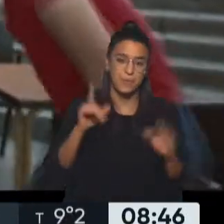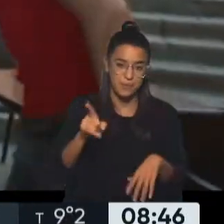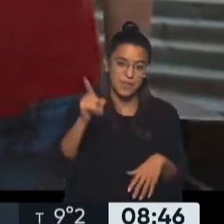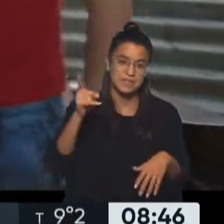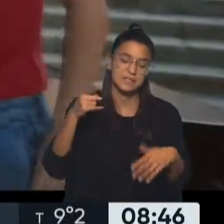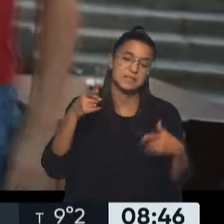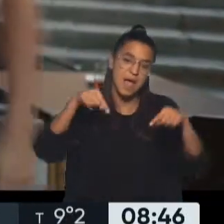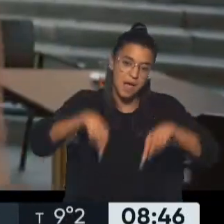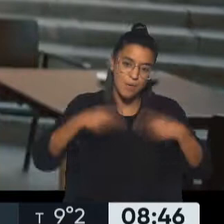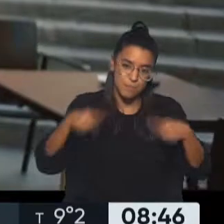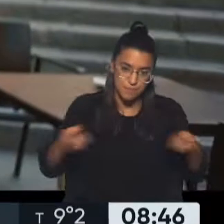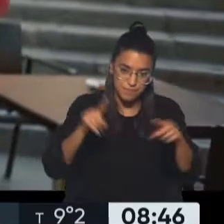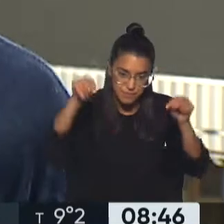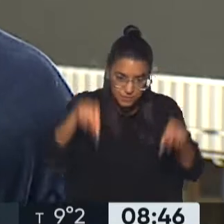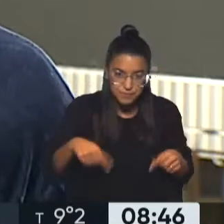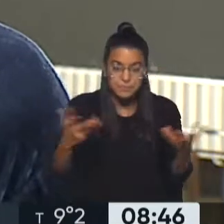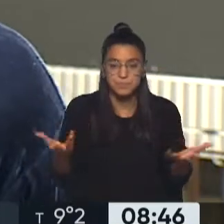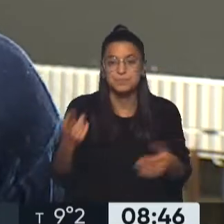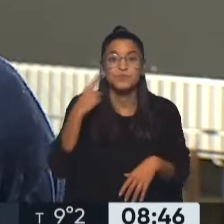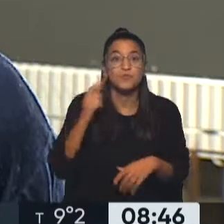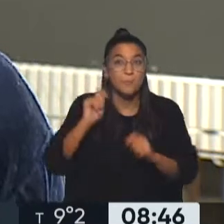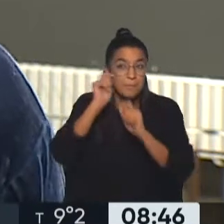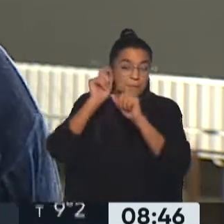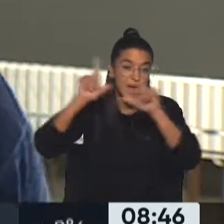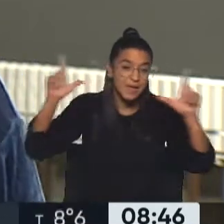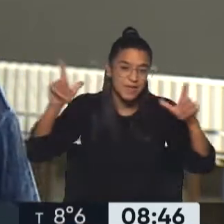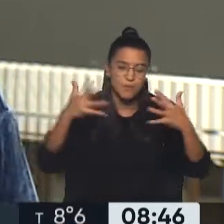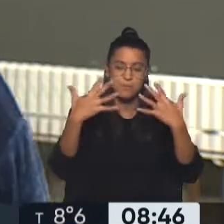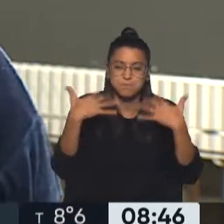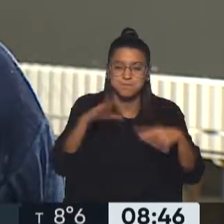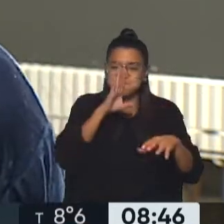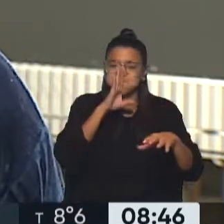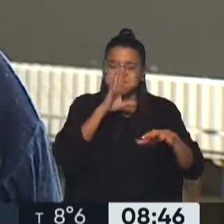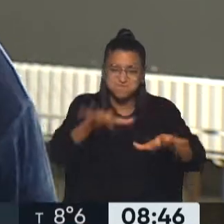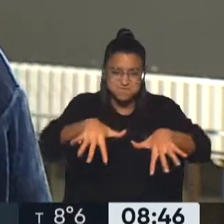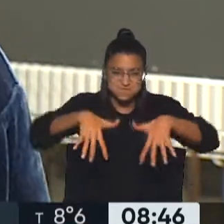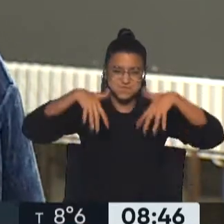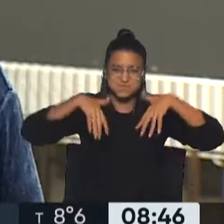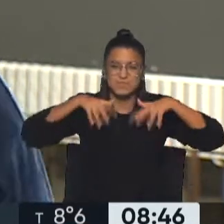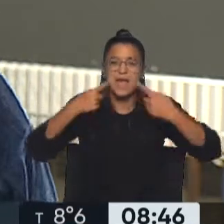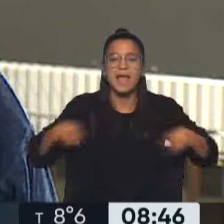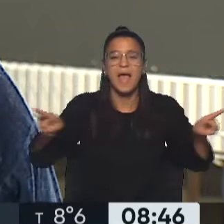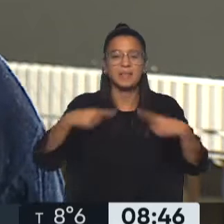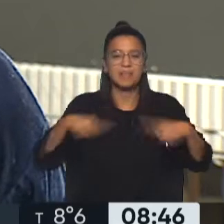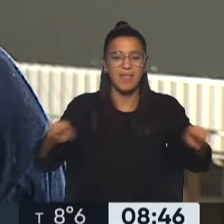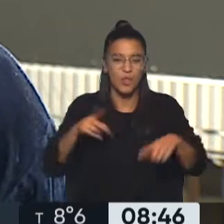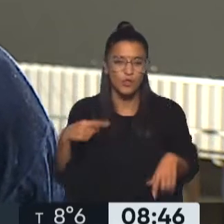acá, y nada, lo imagino hasta las manos lleno y cantando todos.